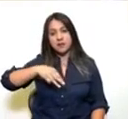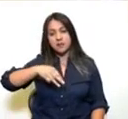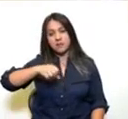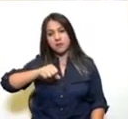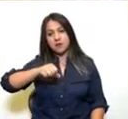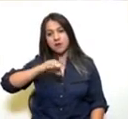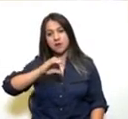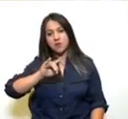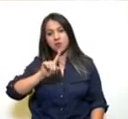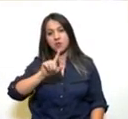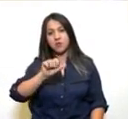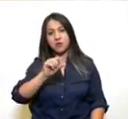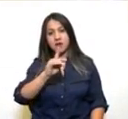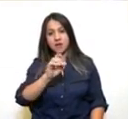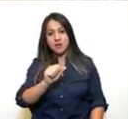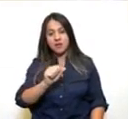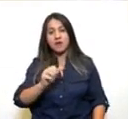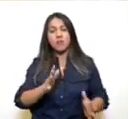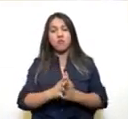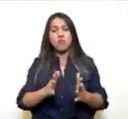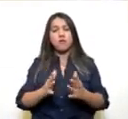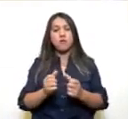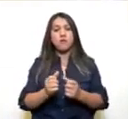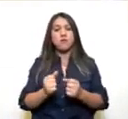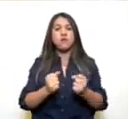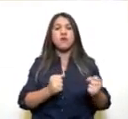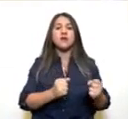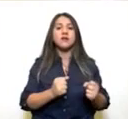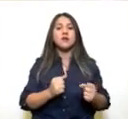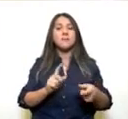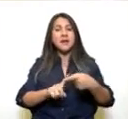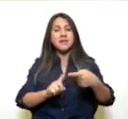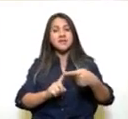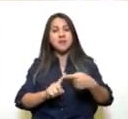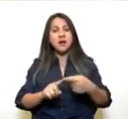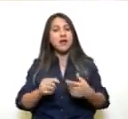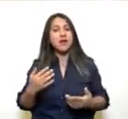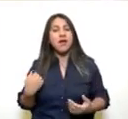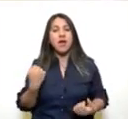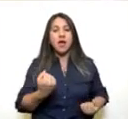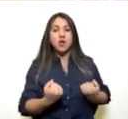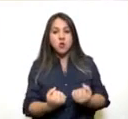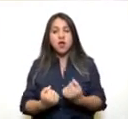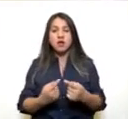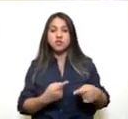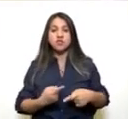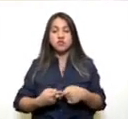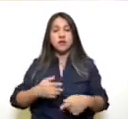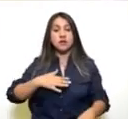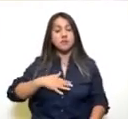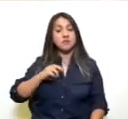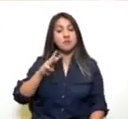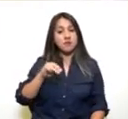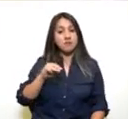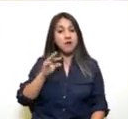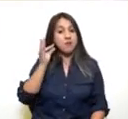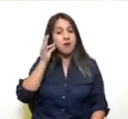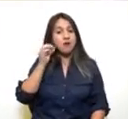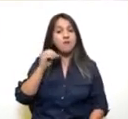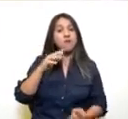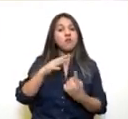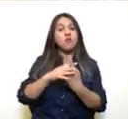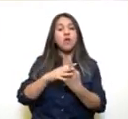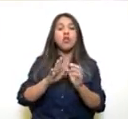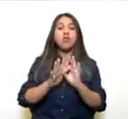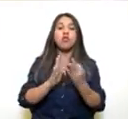y con una fuerte ascendencia a participar en lo social mi madre fundadora de los